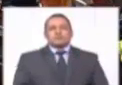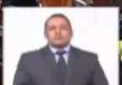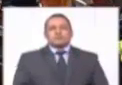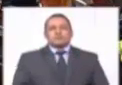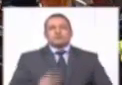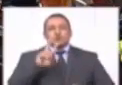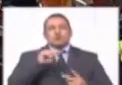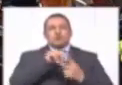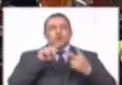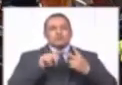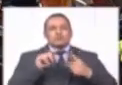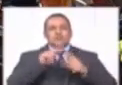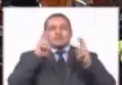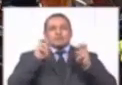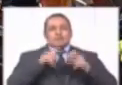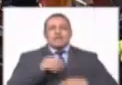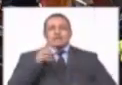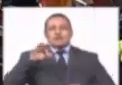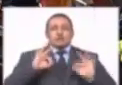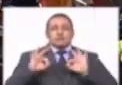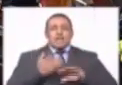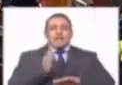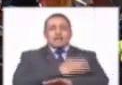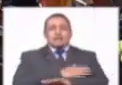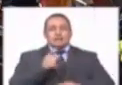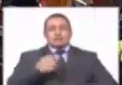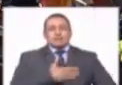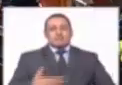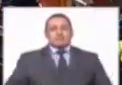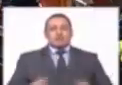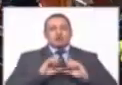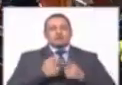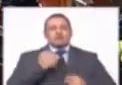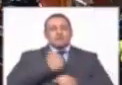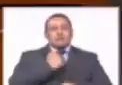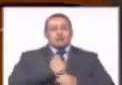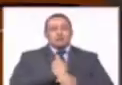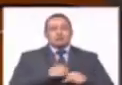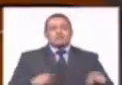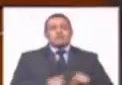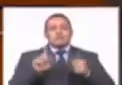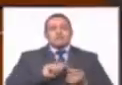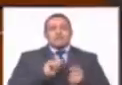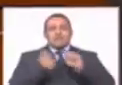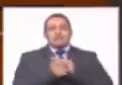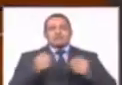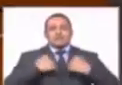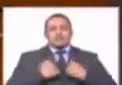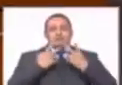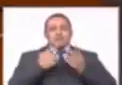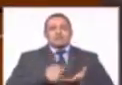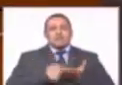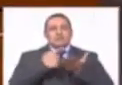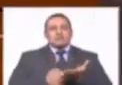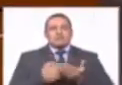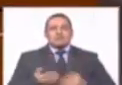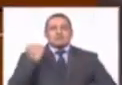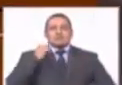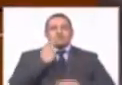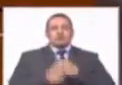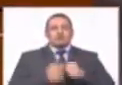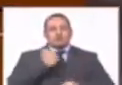Dos cosas puntuales. La señorita, que nos ha antecedido, ha sido presidenta de la Comisión de Trabajo y esta reforma viene siendo debatida hace más de